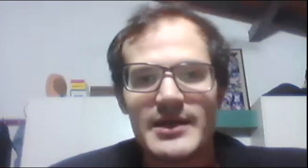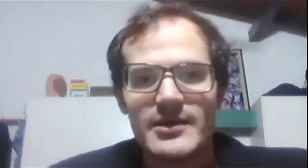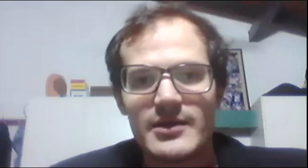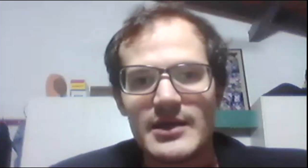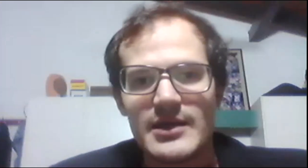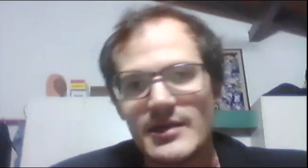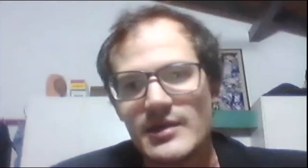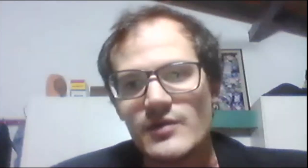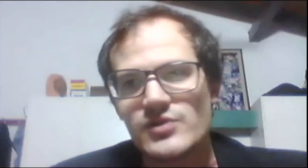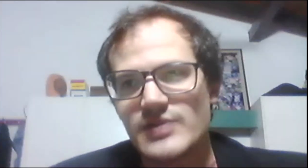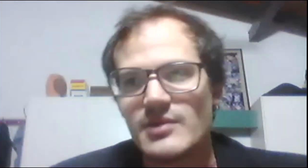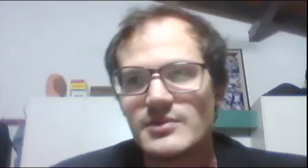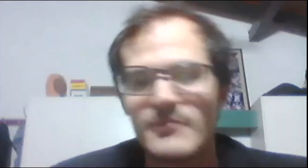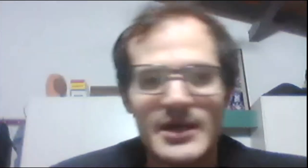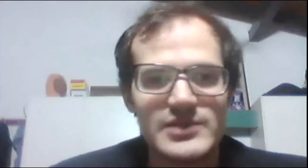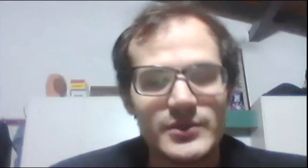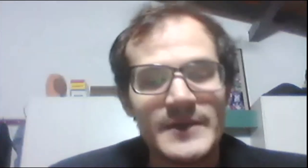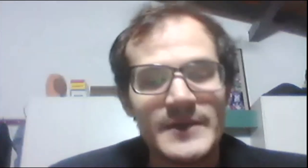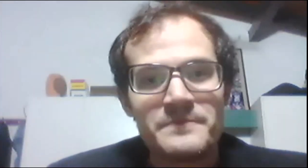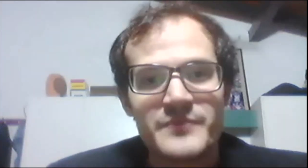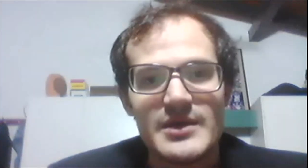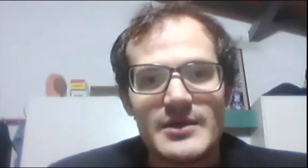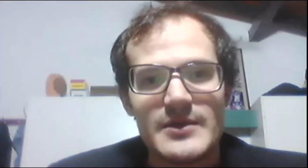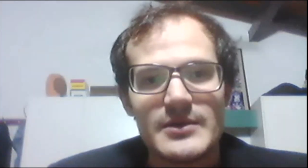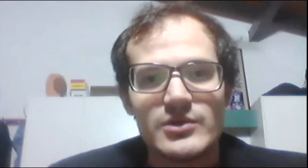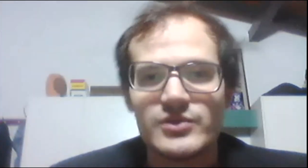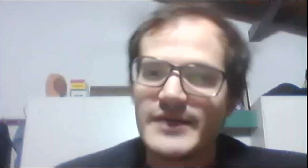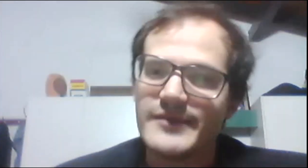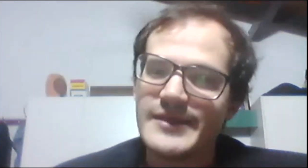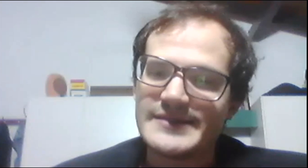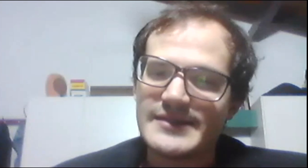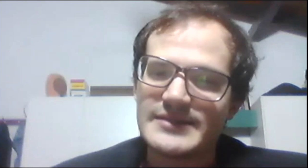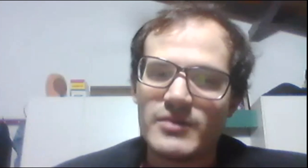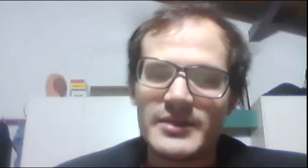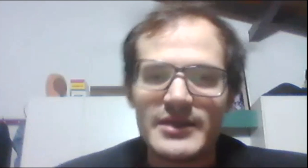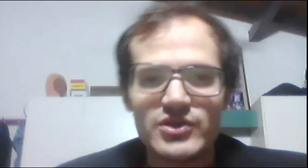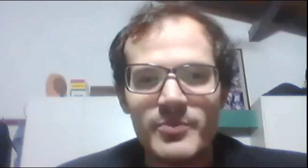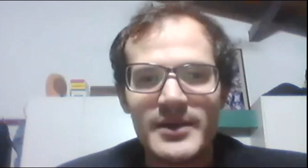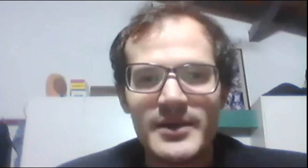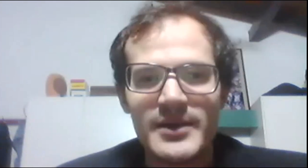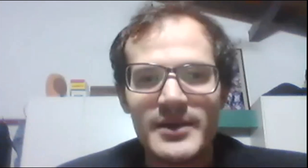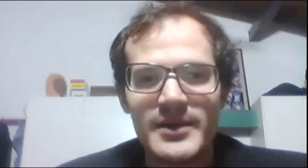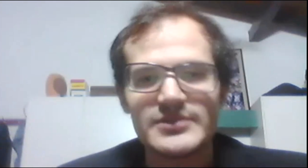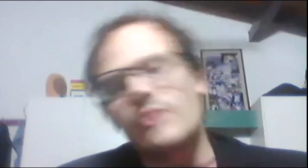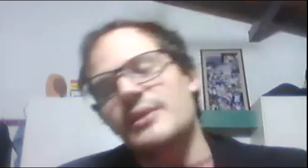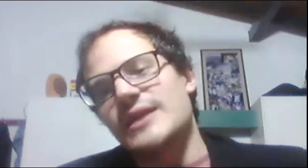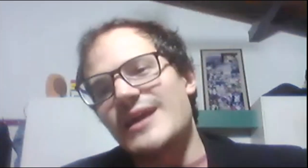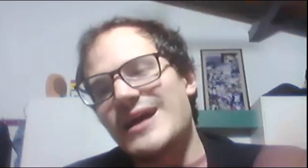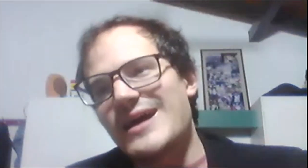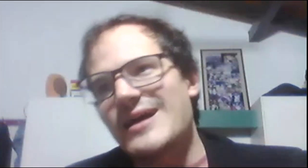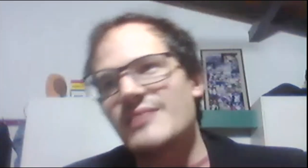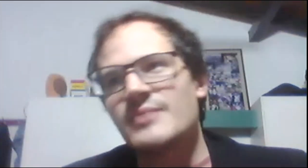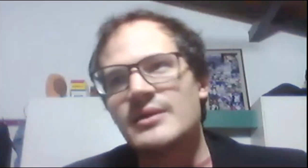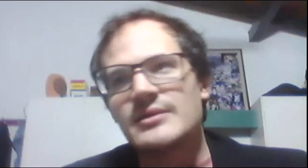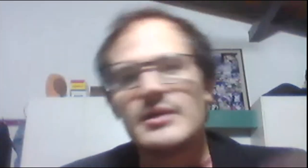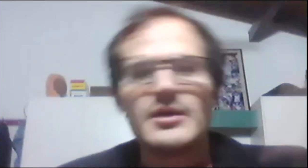usted a pelear las guerras de Buenos Aires más al sur. Entonces había ese recelo de mandar tropas, no nos mandaban